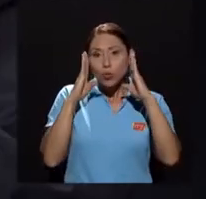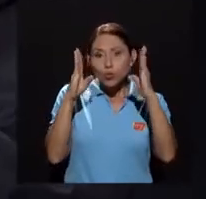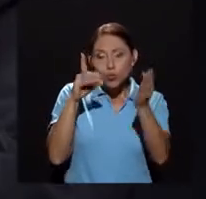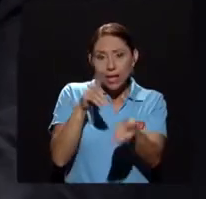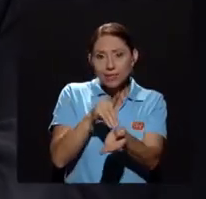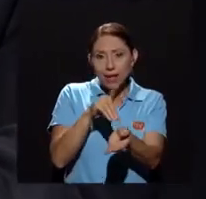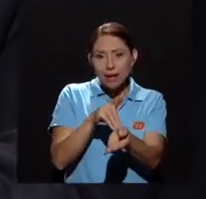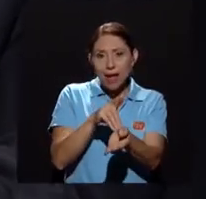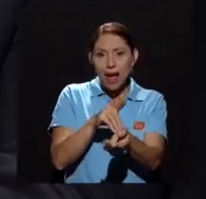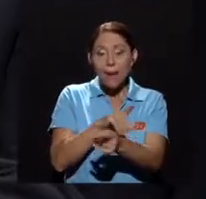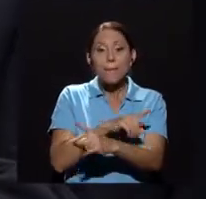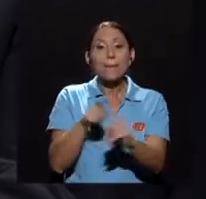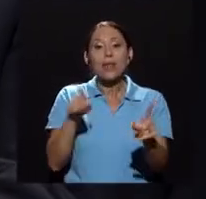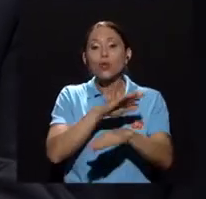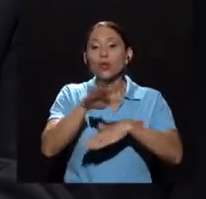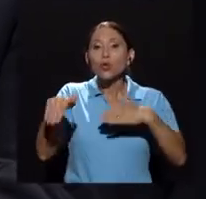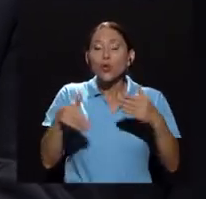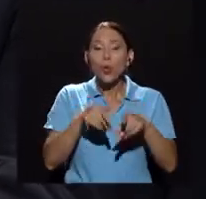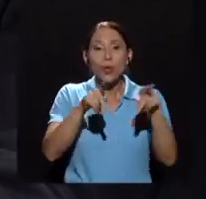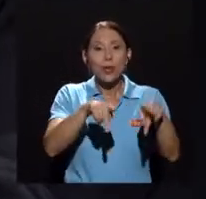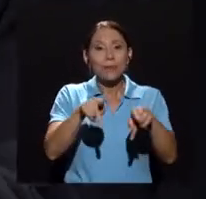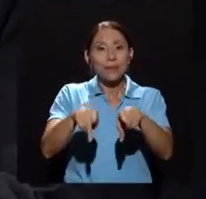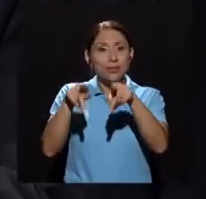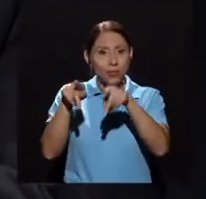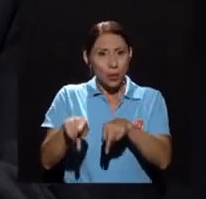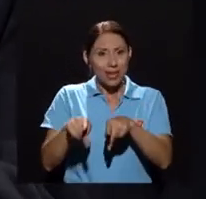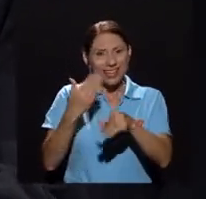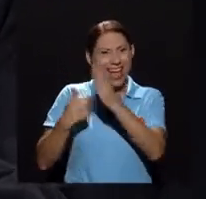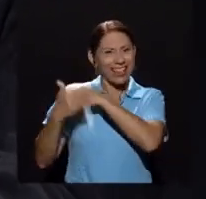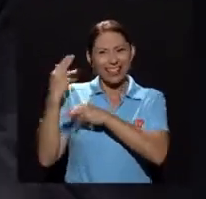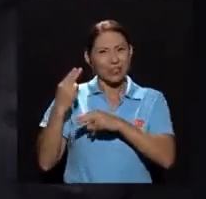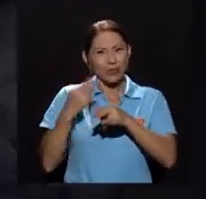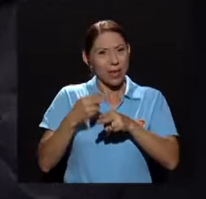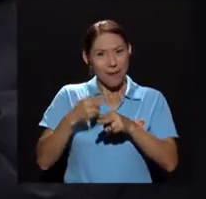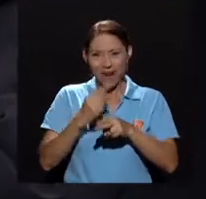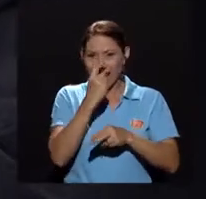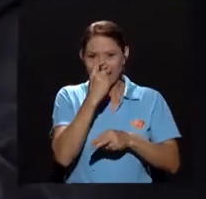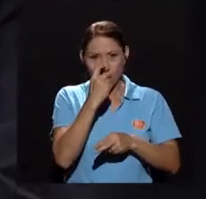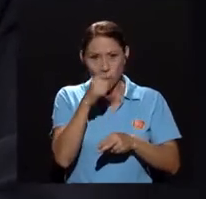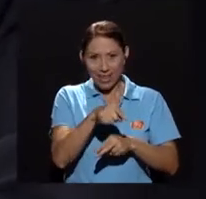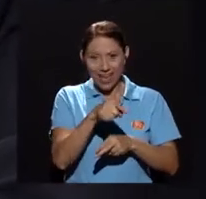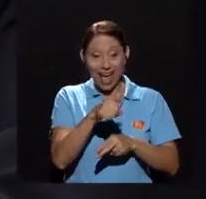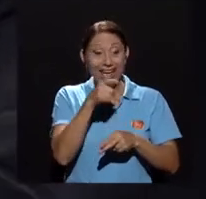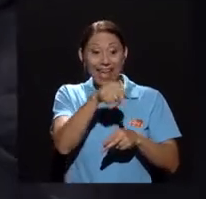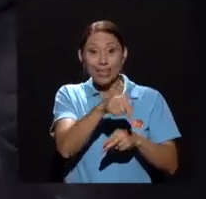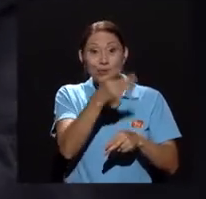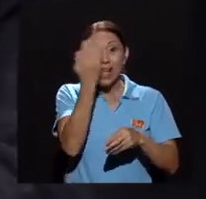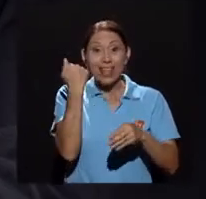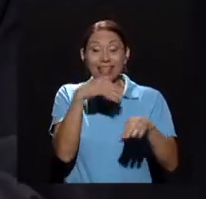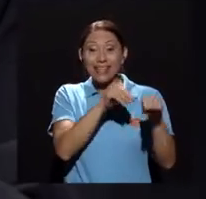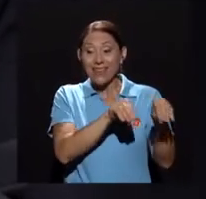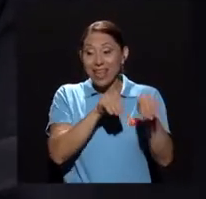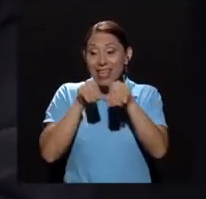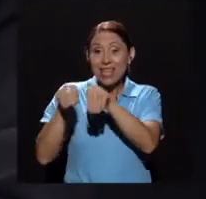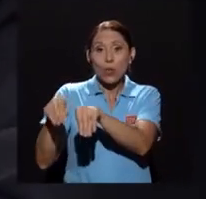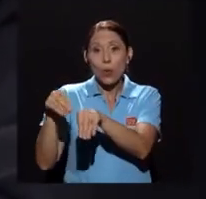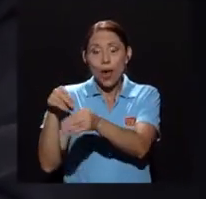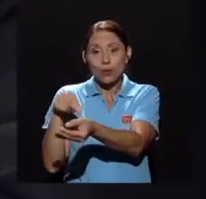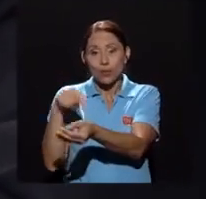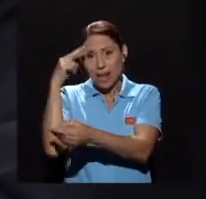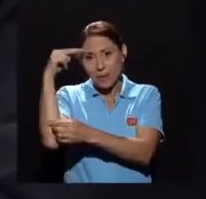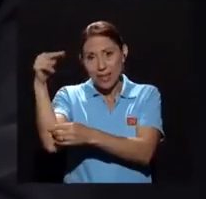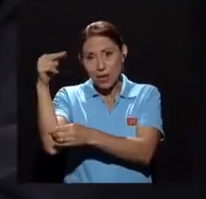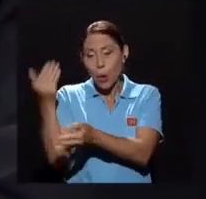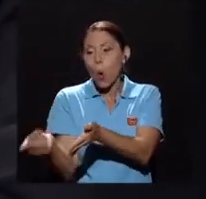que se habían ido del hospital que no se llama calderón guarde entonces el méxico empezaron a volver